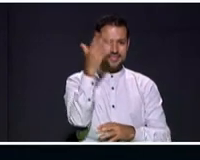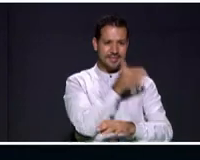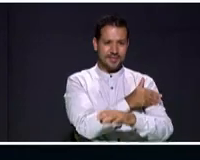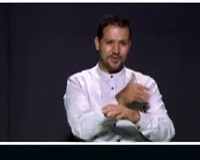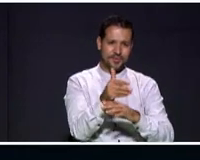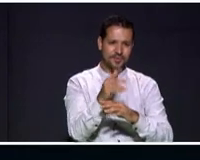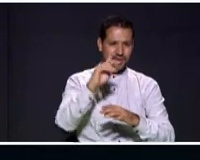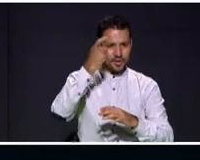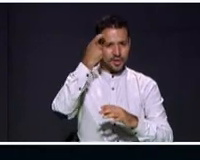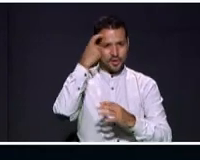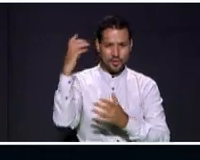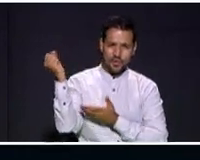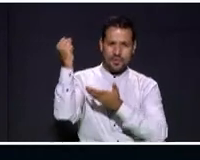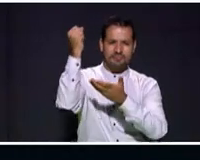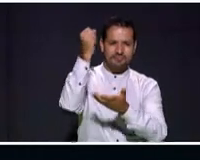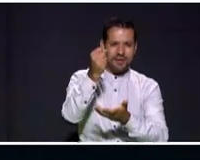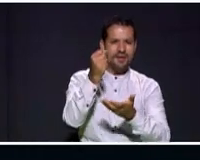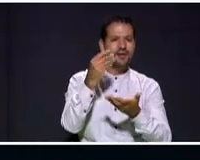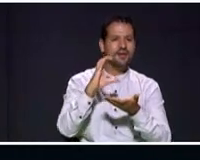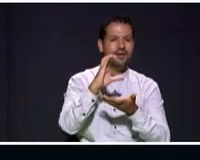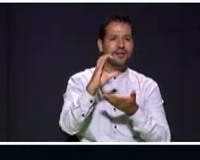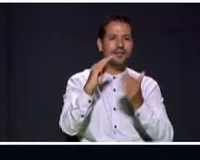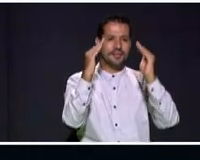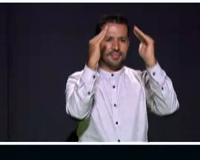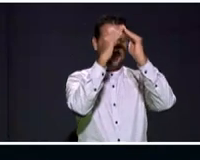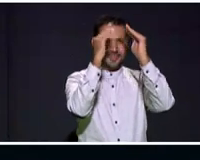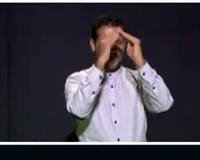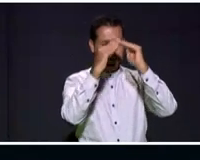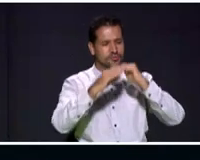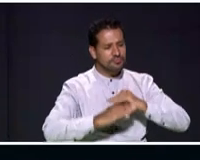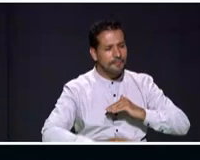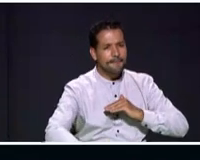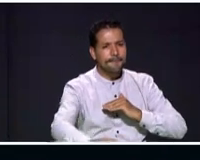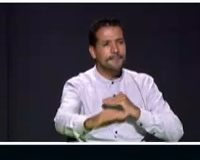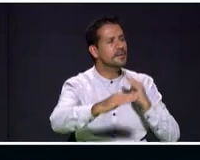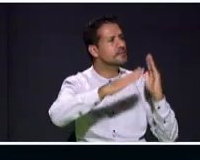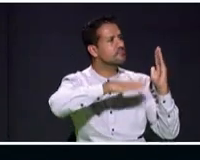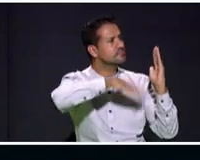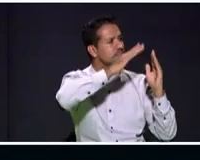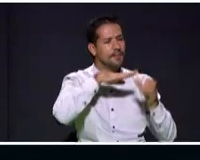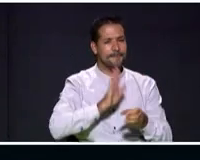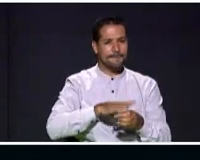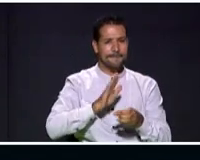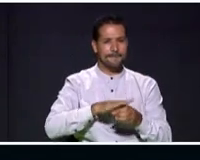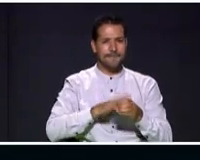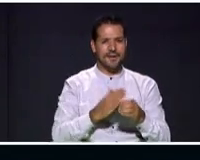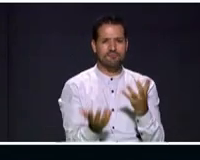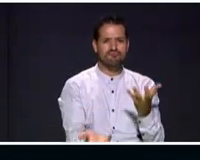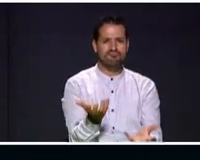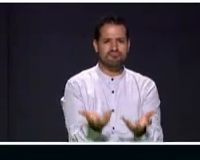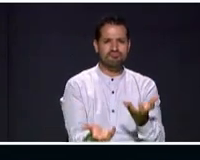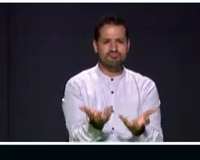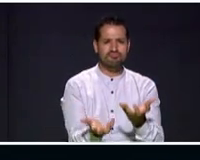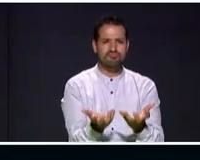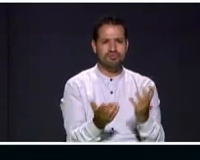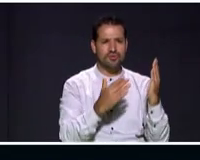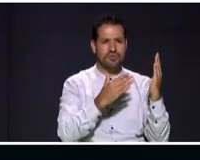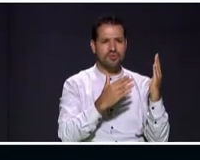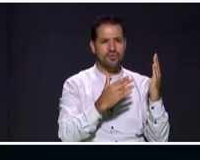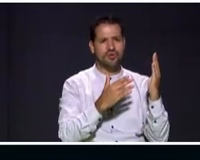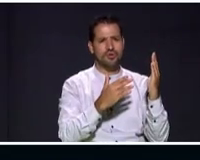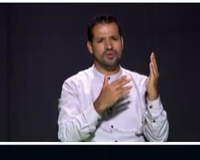gobernador para mejorar qué techo piso batería de baños y cocina y además agregar un